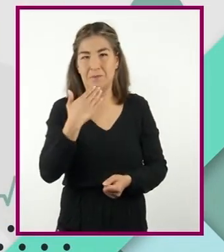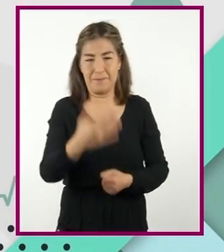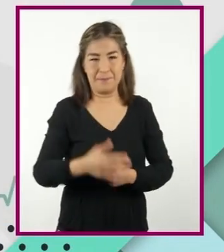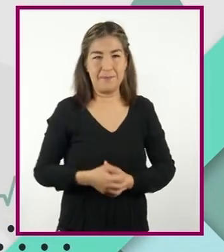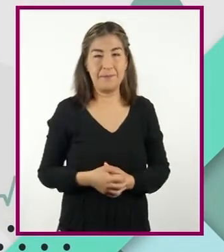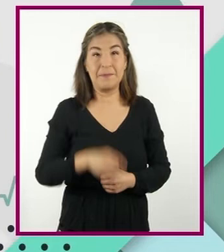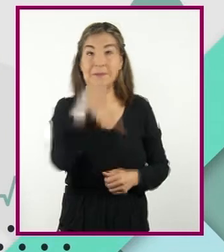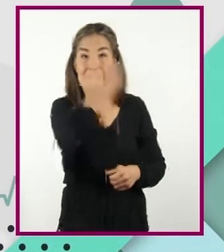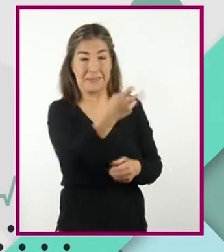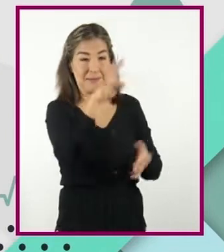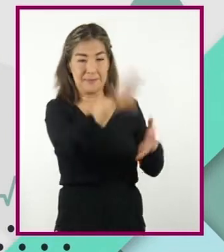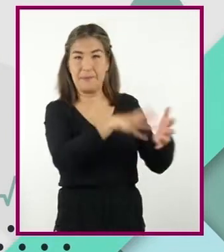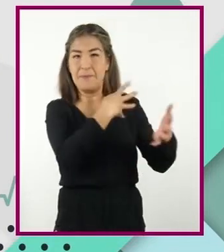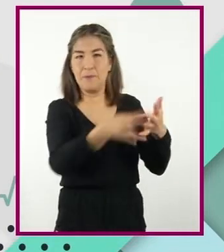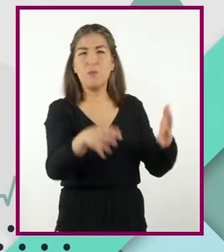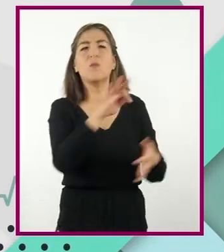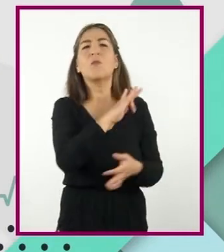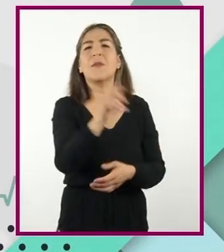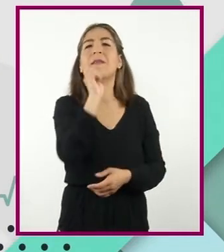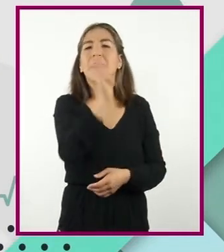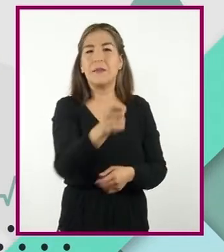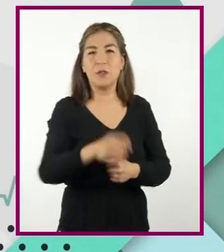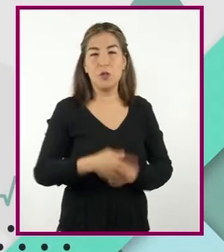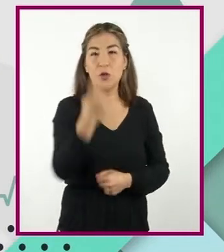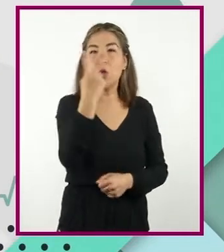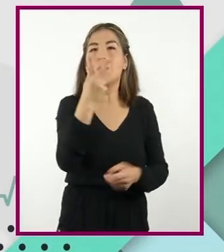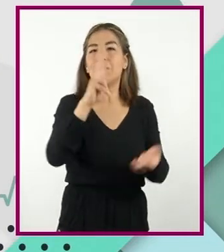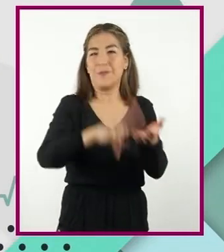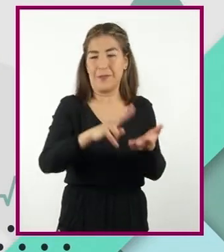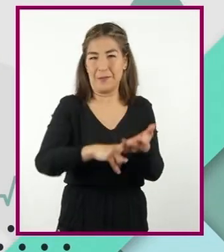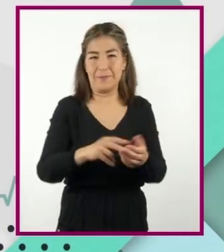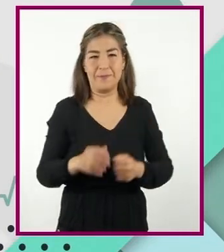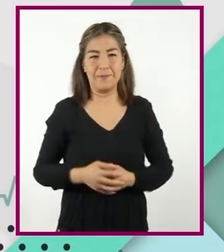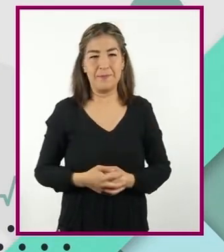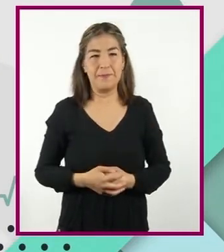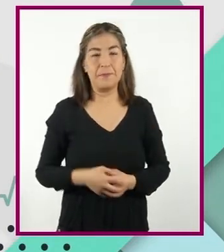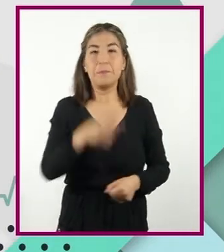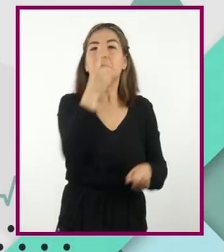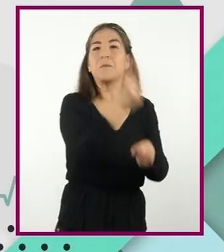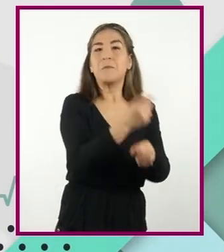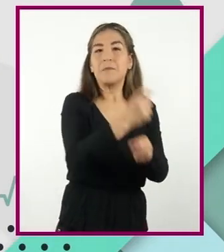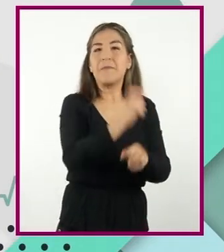tabla podemos identificar dos magnitudes. La primera